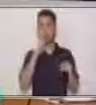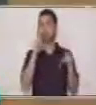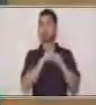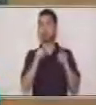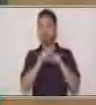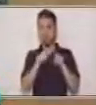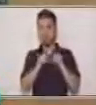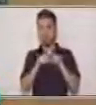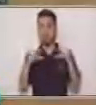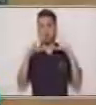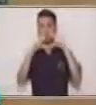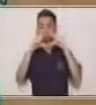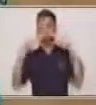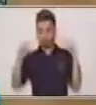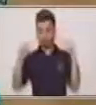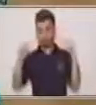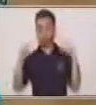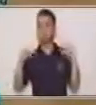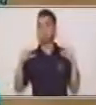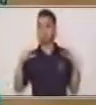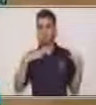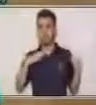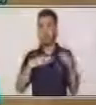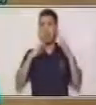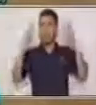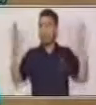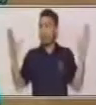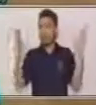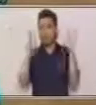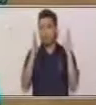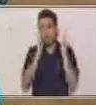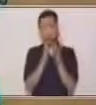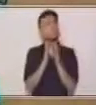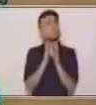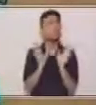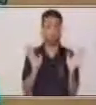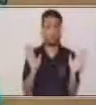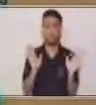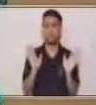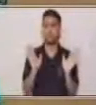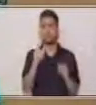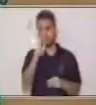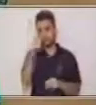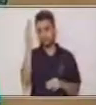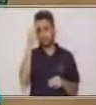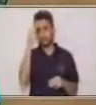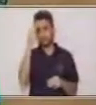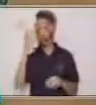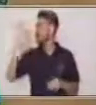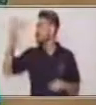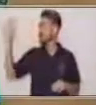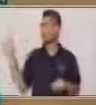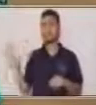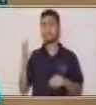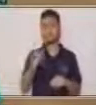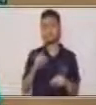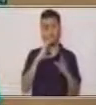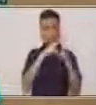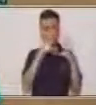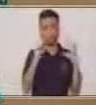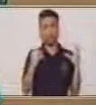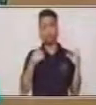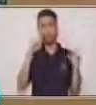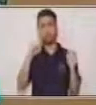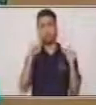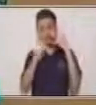de diferentes medidas. Hay grandes, hay medianos y hay pequeños. ¿Tú sabes que con estas figuras podemos elaborar nuevas